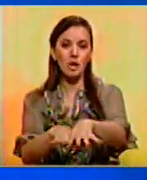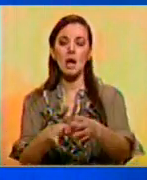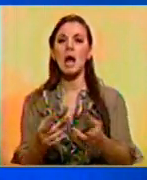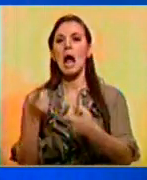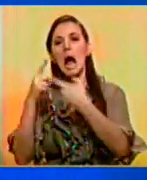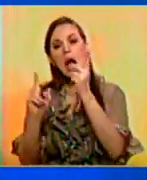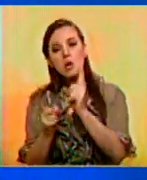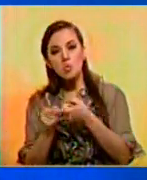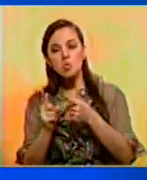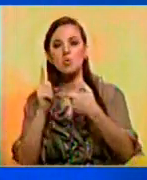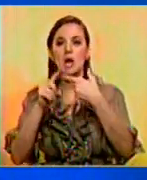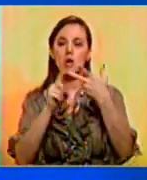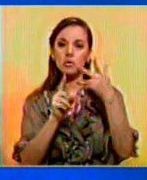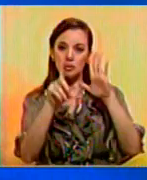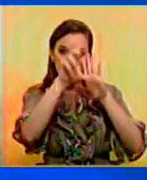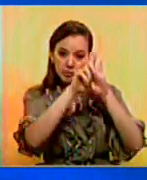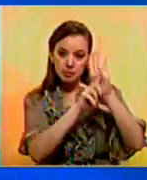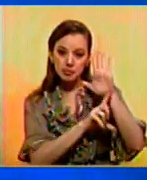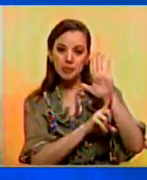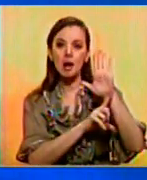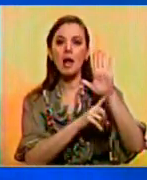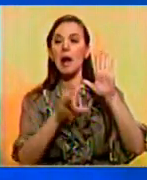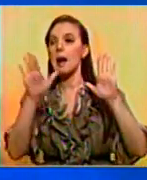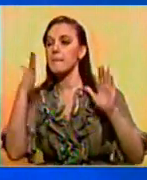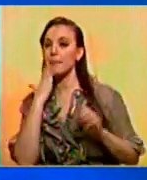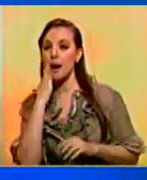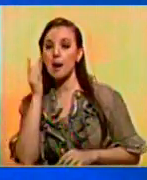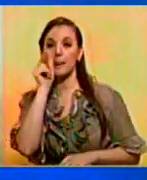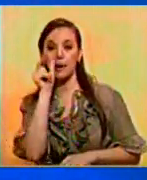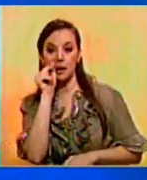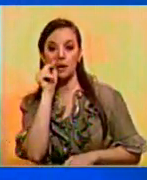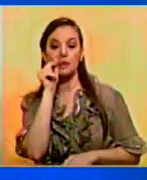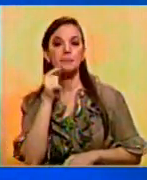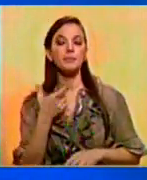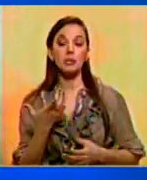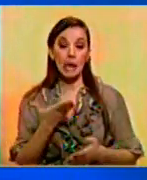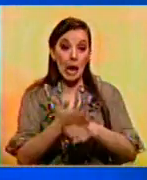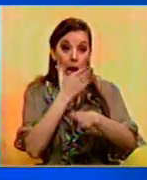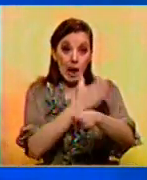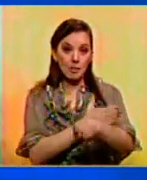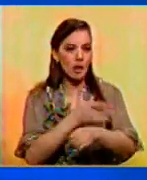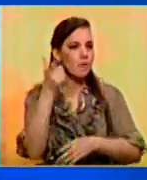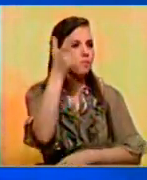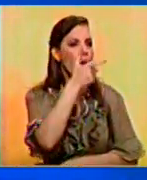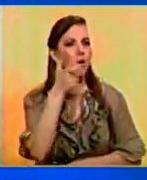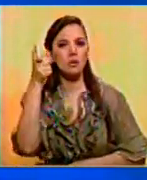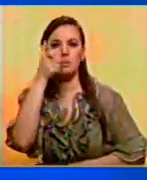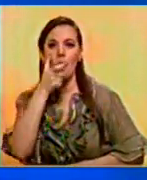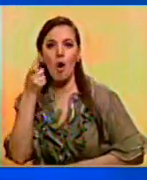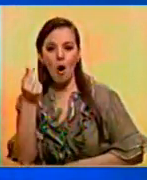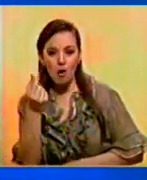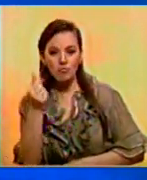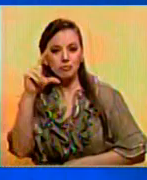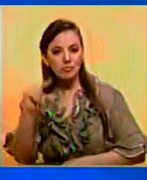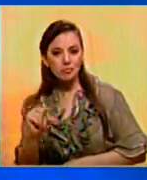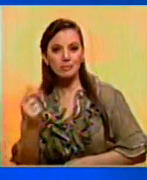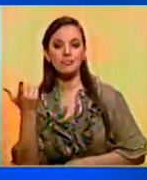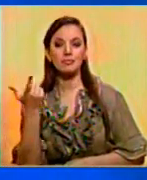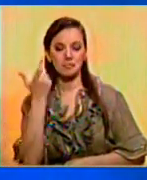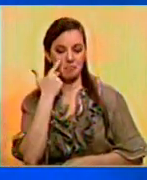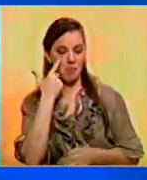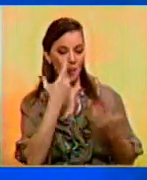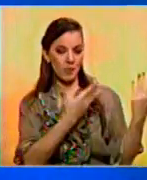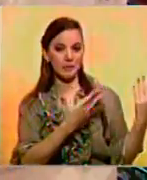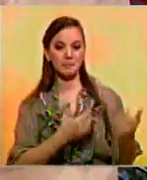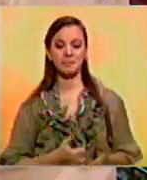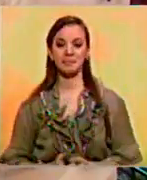de algunos artículos de la lista han hecho que los padres y representantes sean precavidos y busquen ofertas y opciones con tiempo. Mónica Velo nos